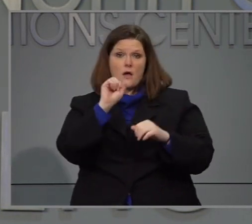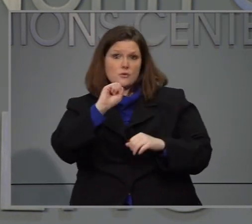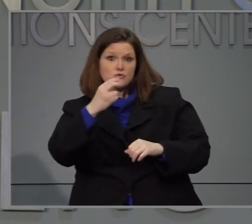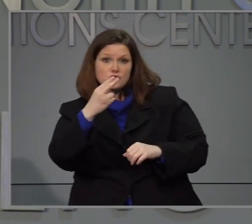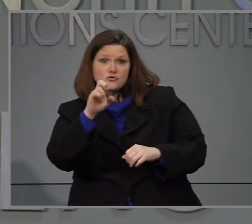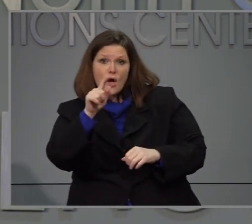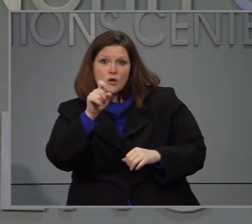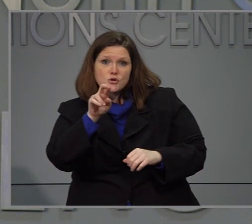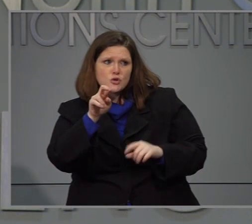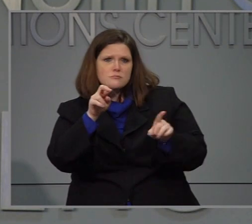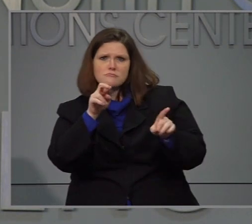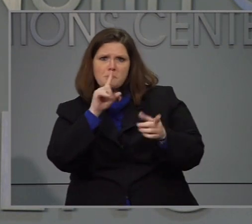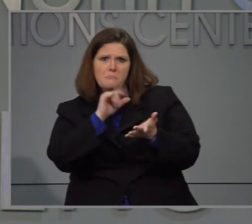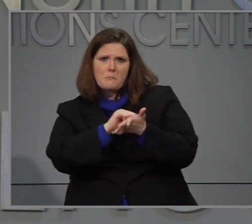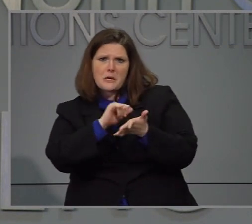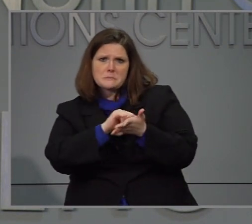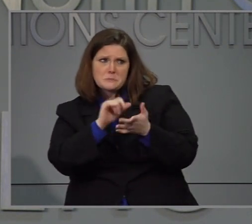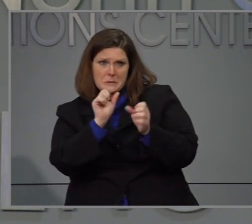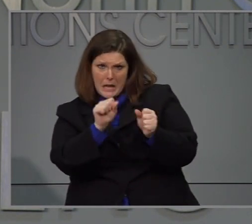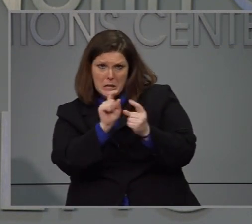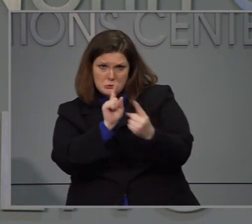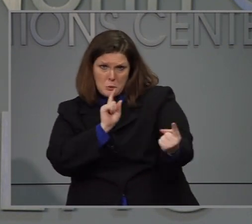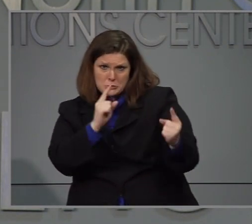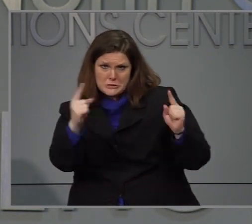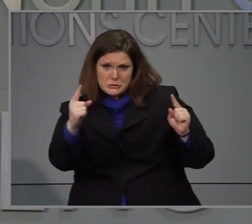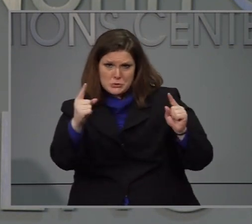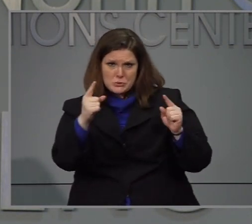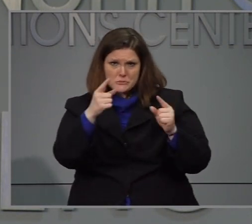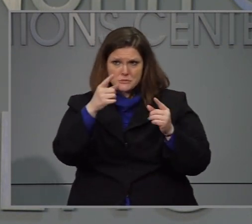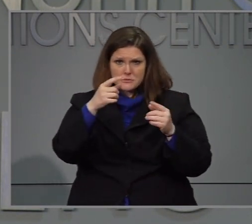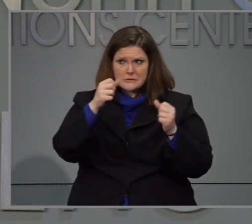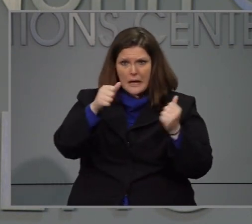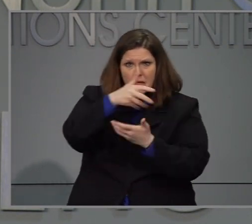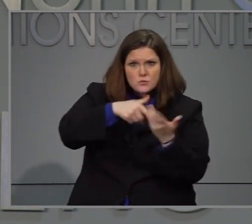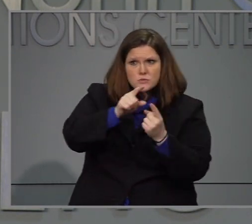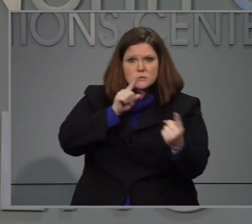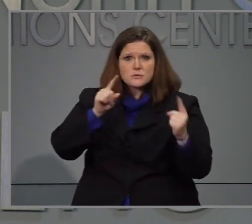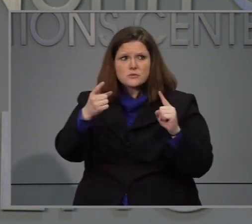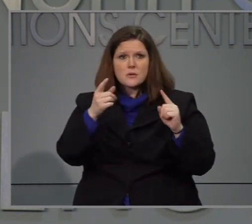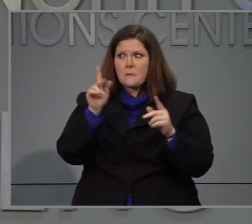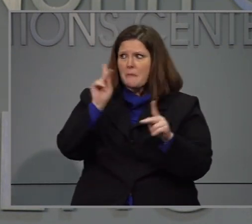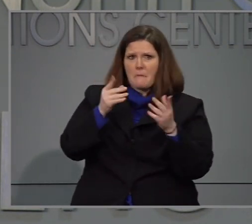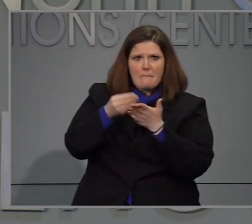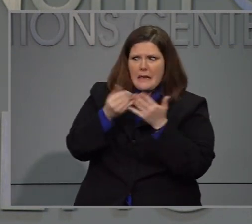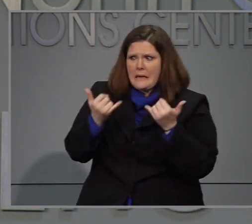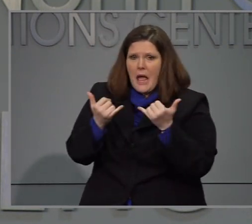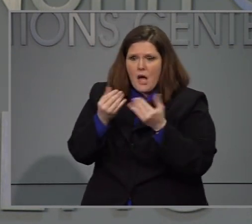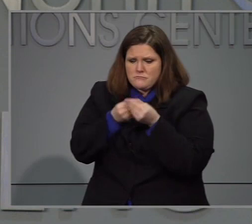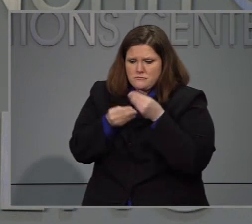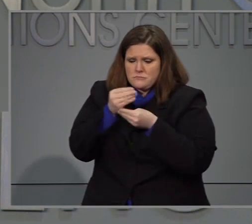ejemplo, los refugios o bien órdenes para evacuar?